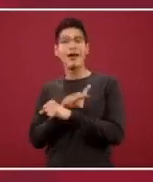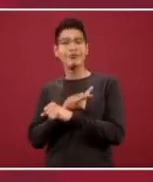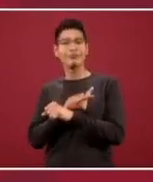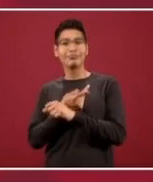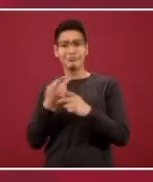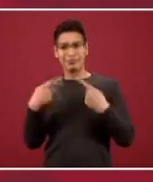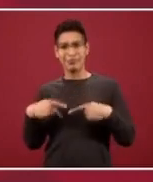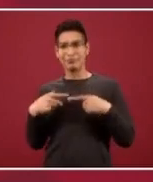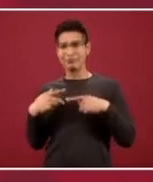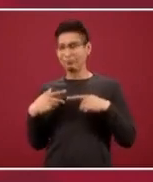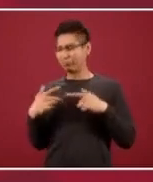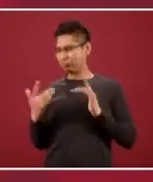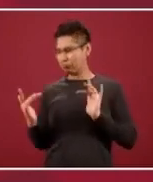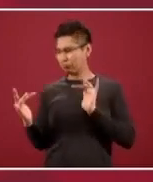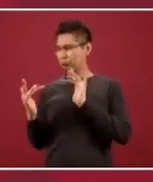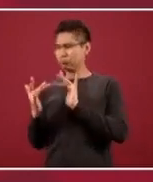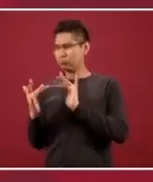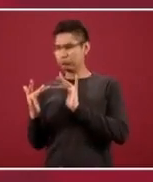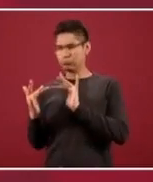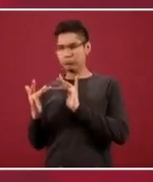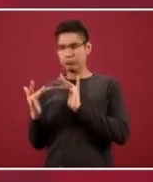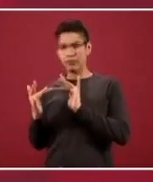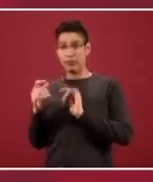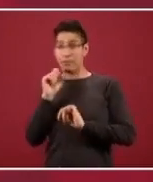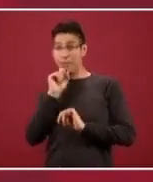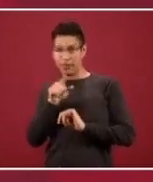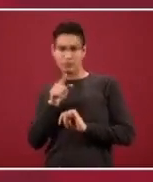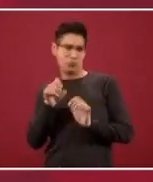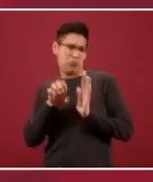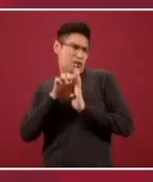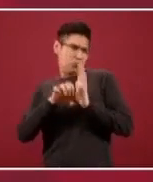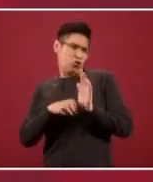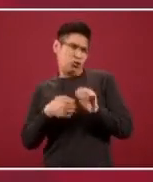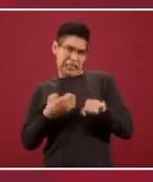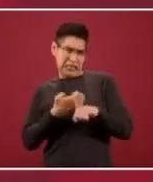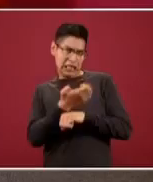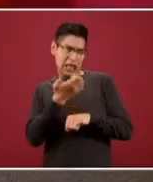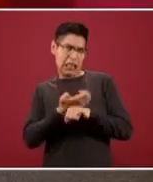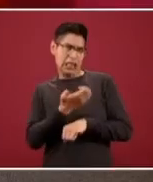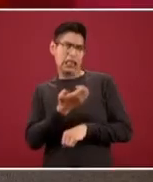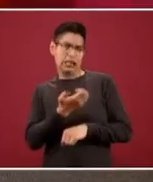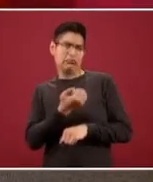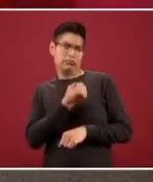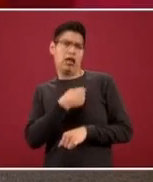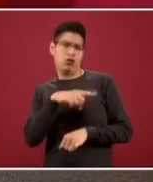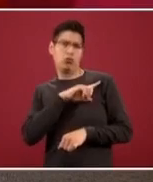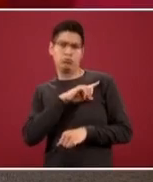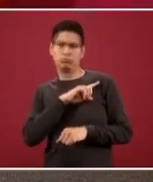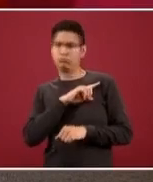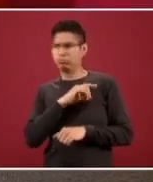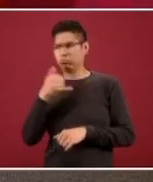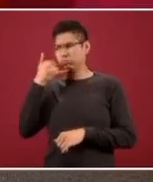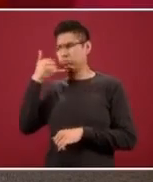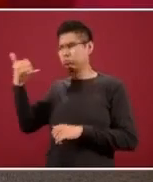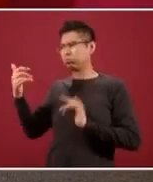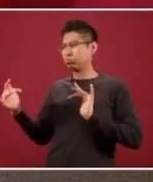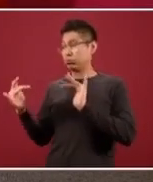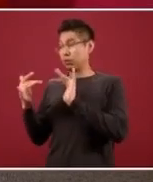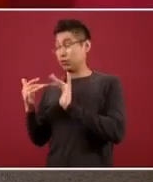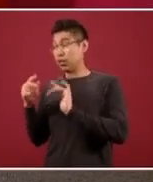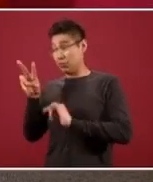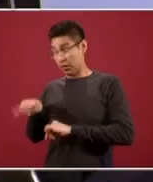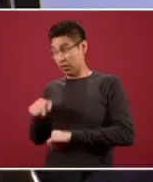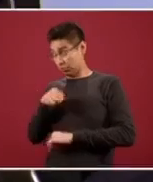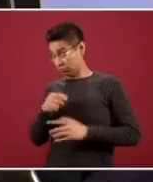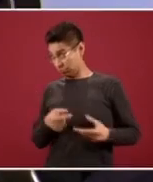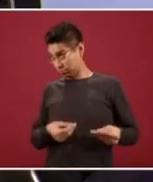las personas oficiales de los servicios de salud estatales, por ejemplo, para verificar la información de primera mano. Entonces, siempre se